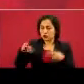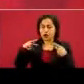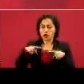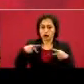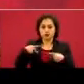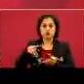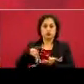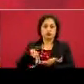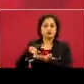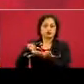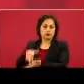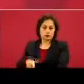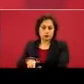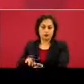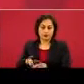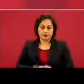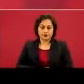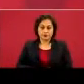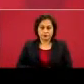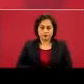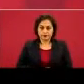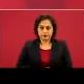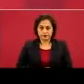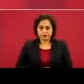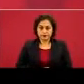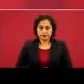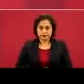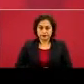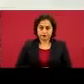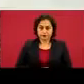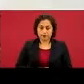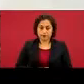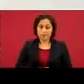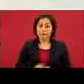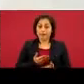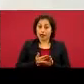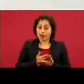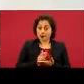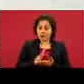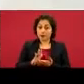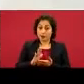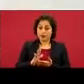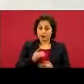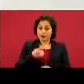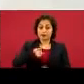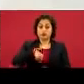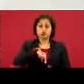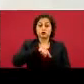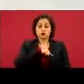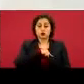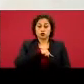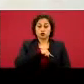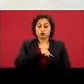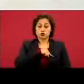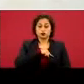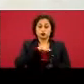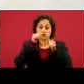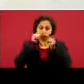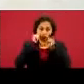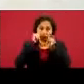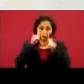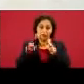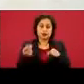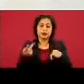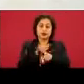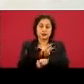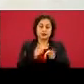a todos los damnificados, y vamos a atender el problema